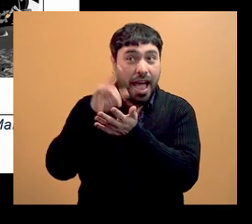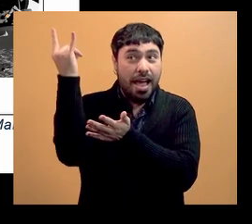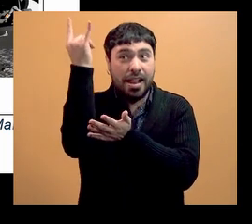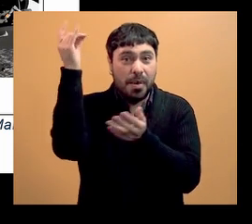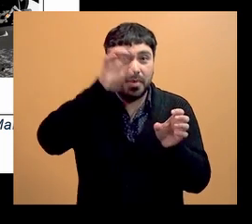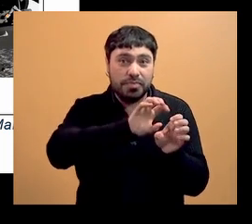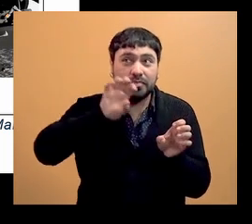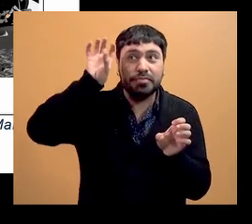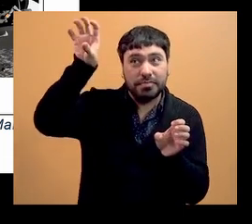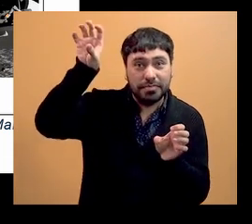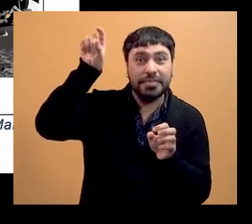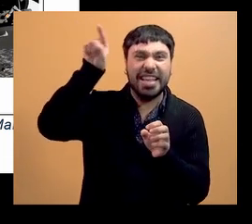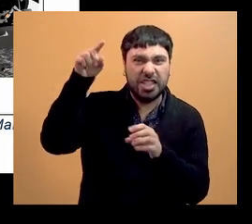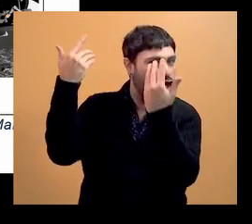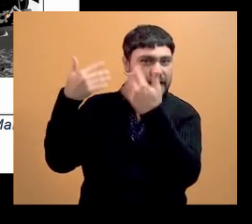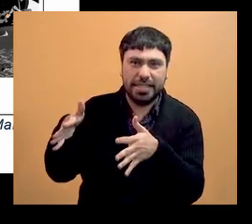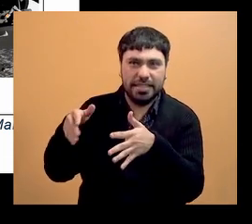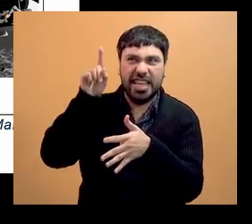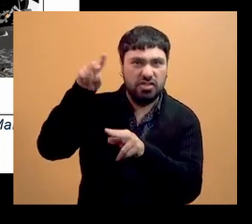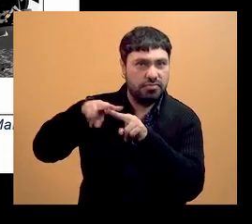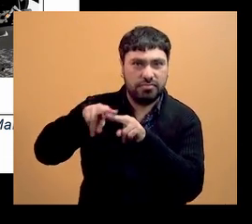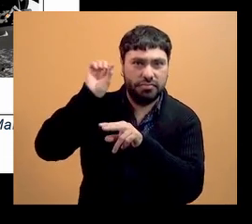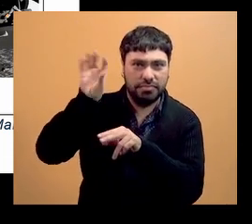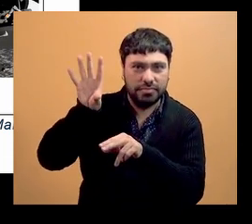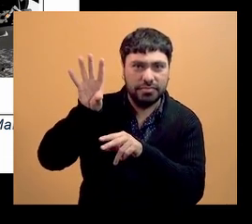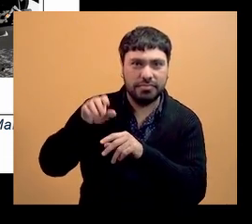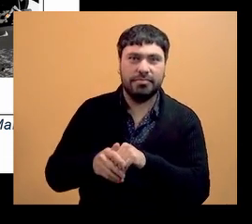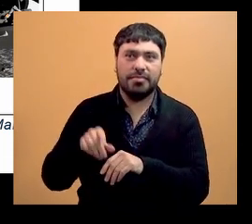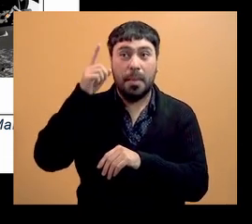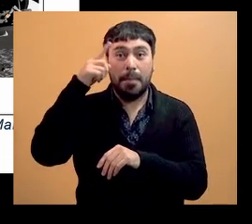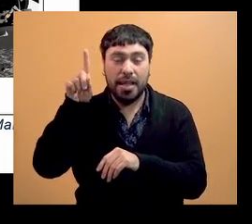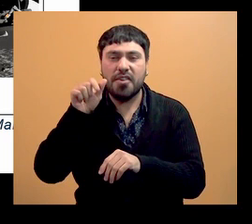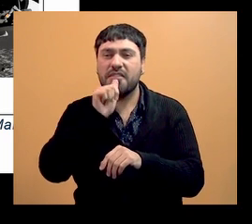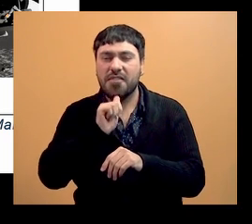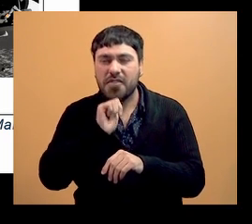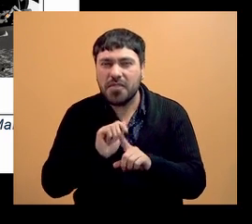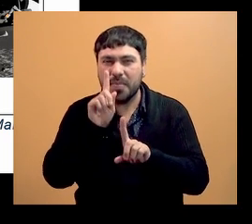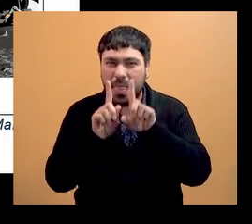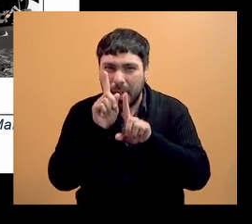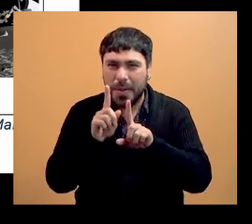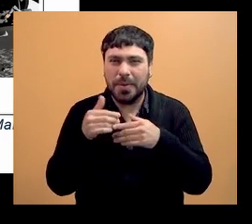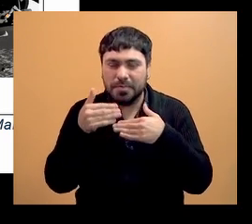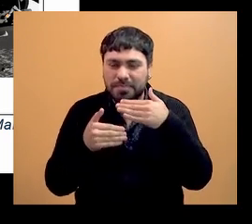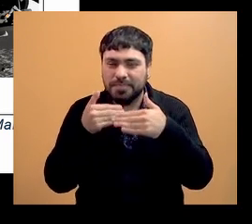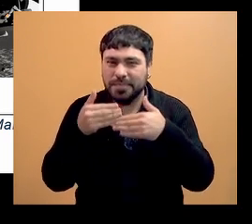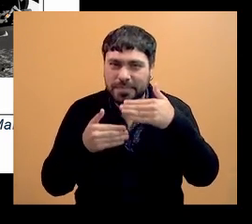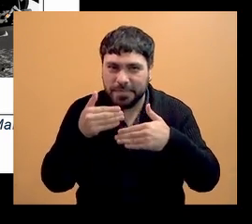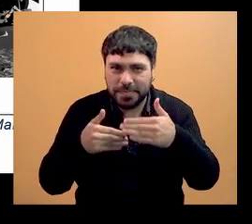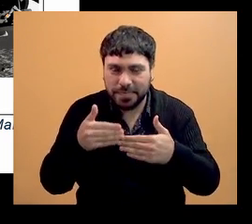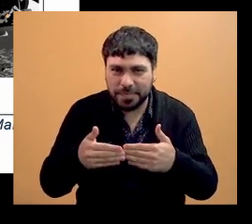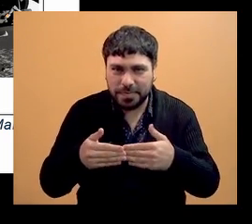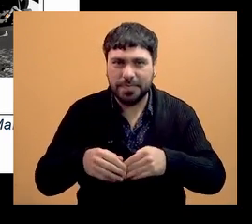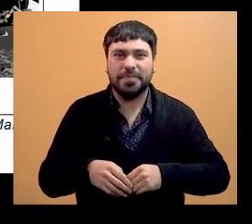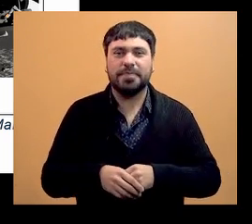generan partes, digo, más que nada hoy en día para evaluación y testeo, pero sí también de a poco algunas partes con aplicaciones particulares